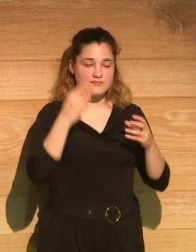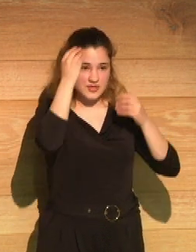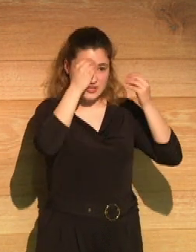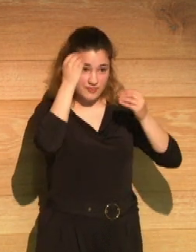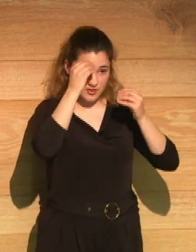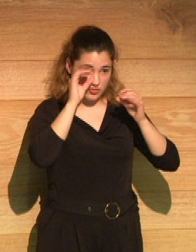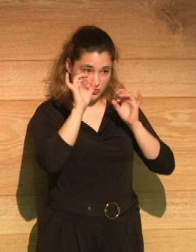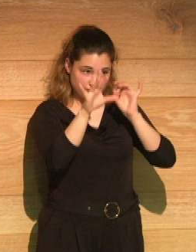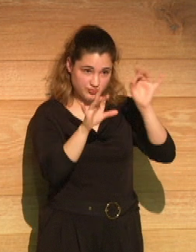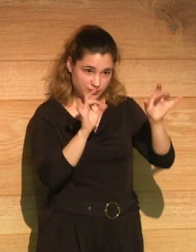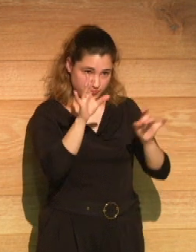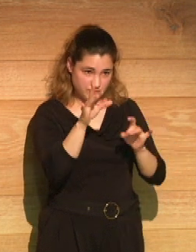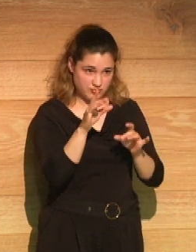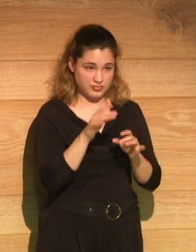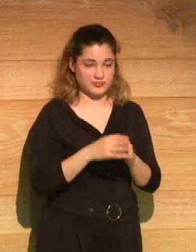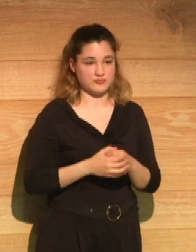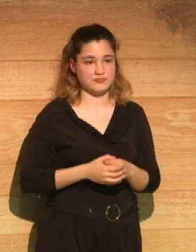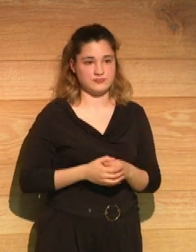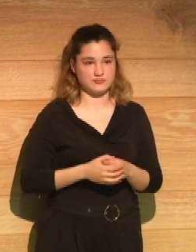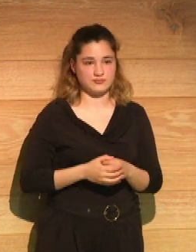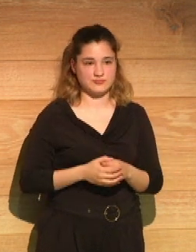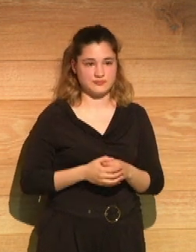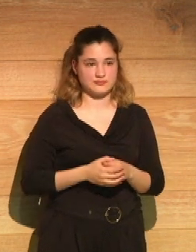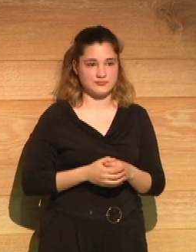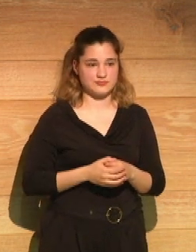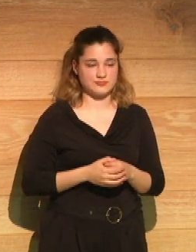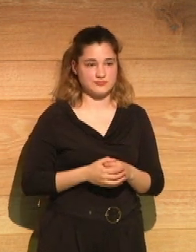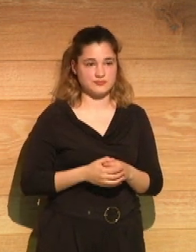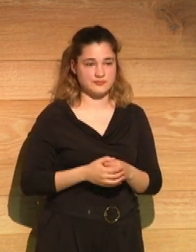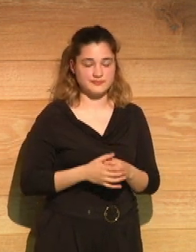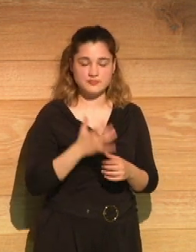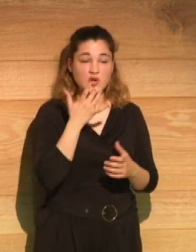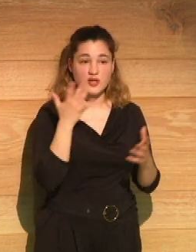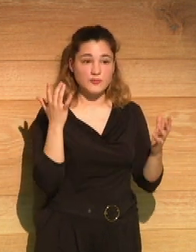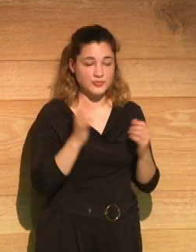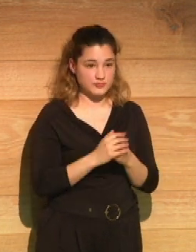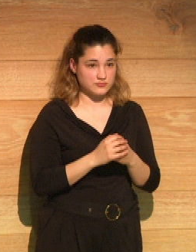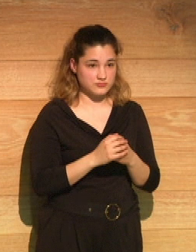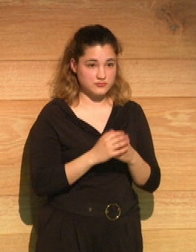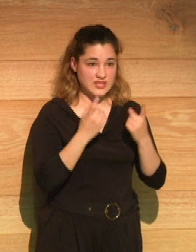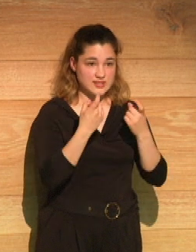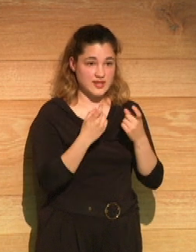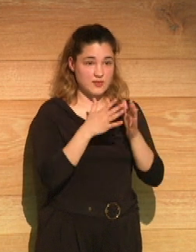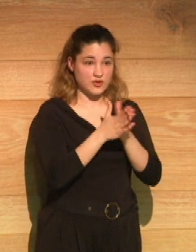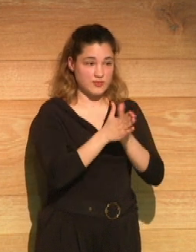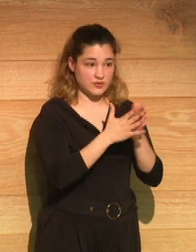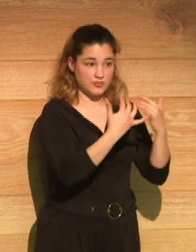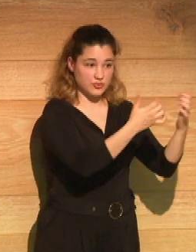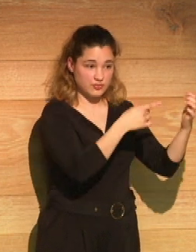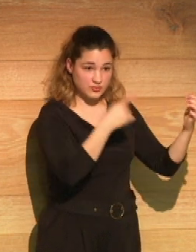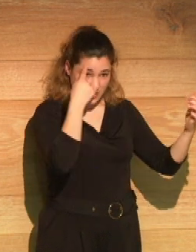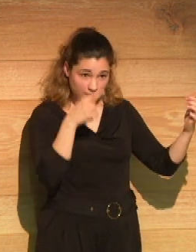reflexiones que los invito a tomar con ustedes. Desde, por ejemplo, conocemos las necesidades y motivaciones de nuestra